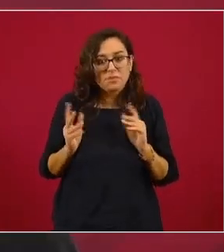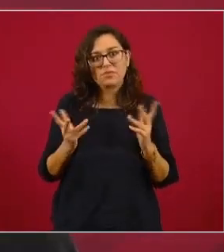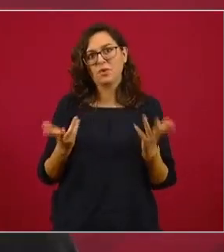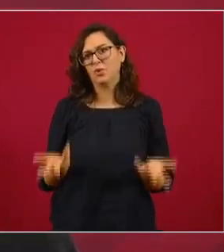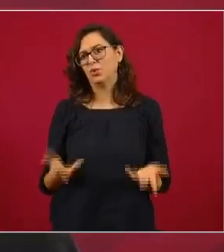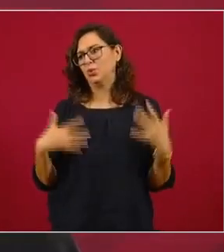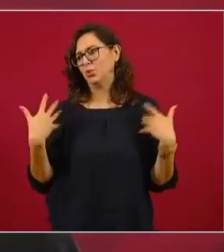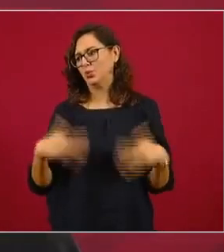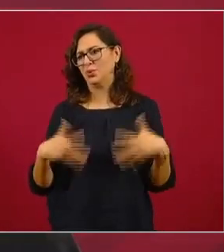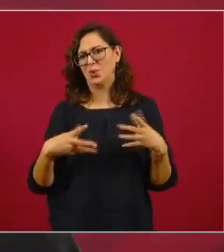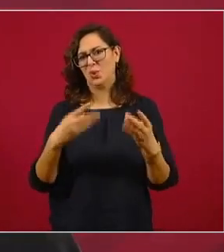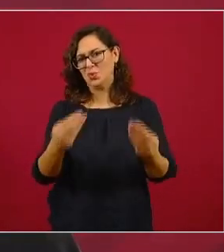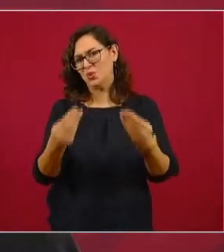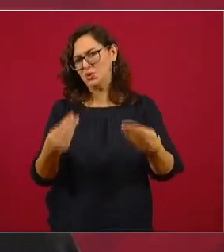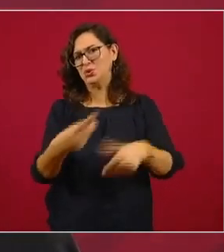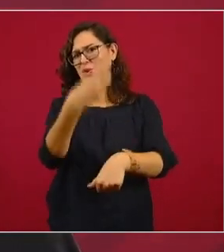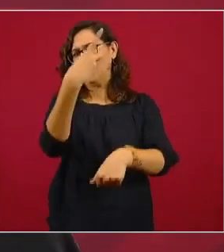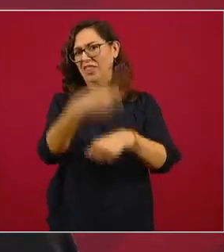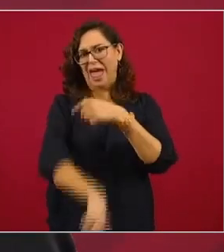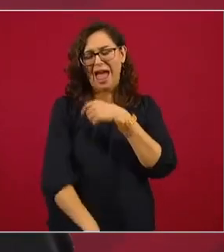los gobiernos